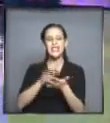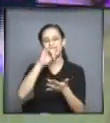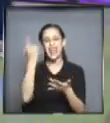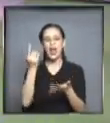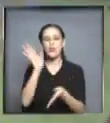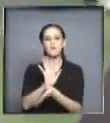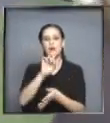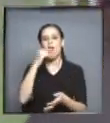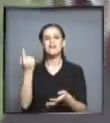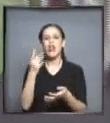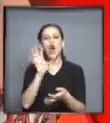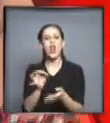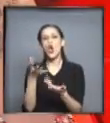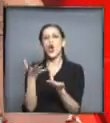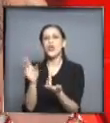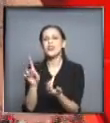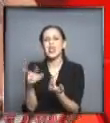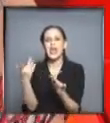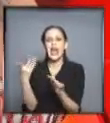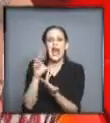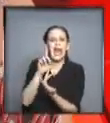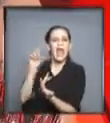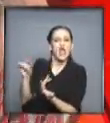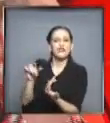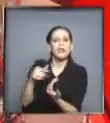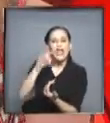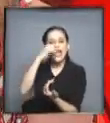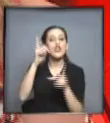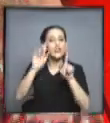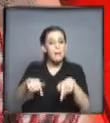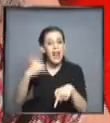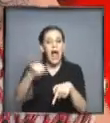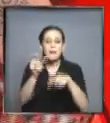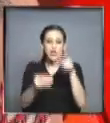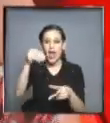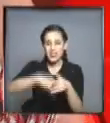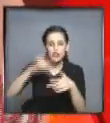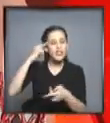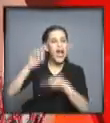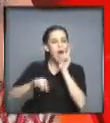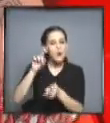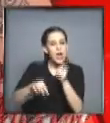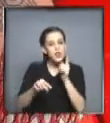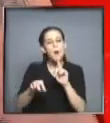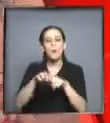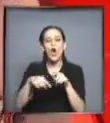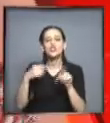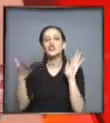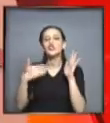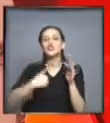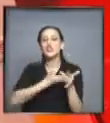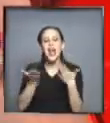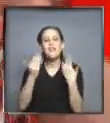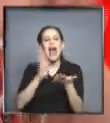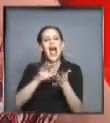si el Estado fuera una cosa ajena. El Estado también está formado por individuos que se han puesto de acuerdo para reglamentar la sociedad, digamos. Se habla del